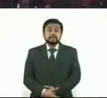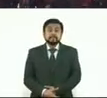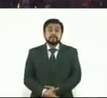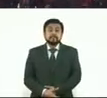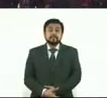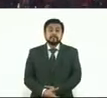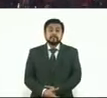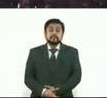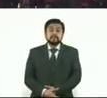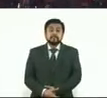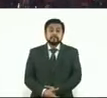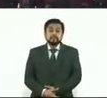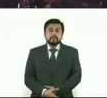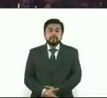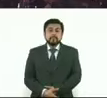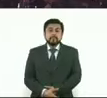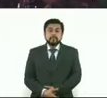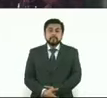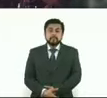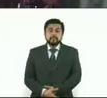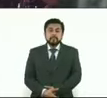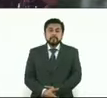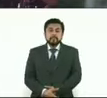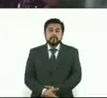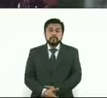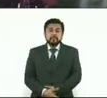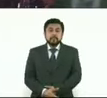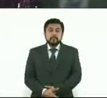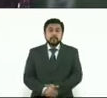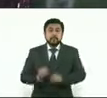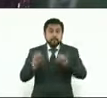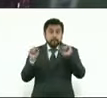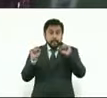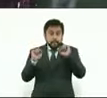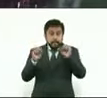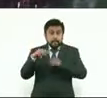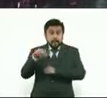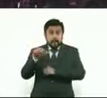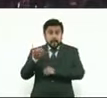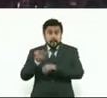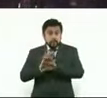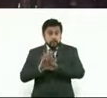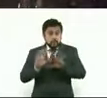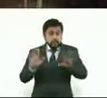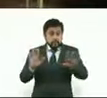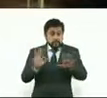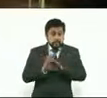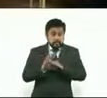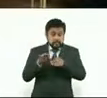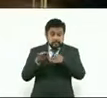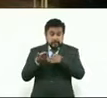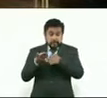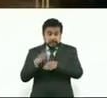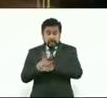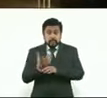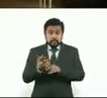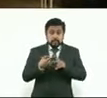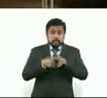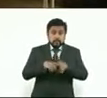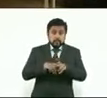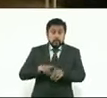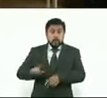Amigos nuestros, para dar inicio ya a nuestro maratón, les damos la más cordial bienvenida a nombre del Gobierno de la Ciudad